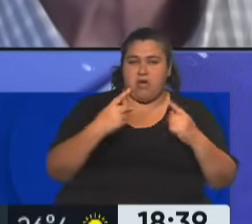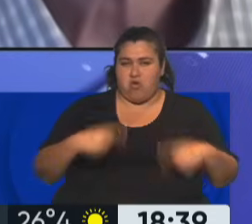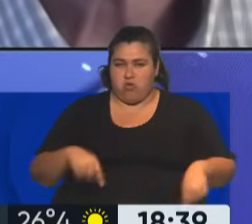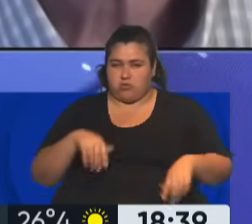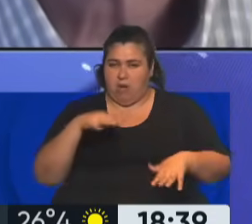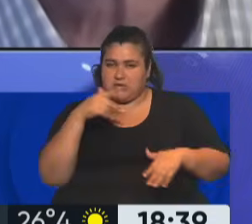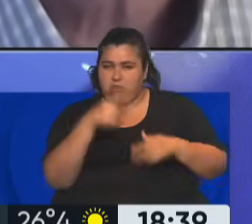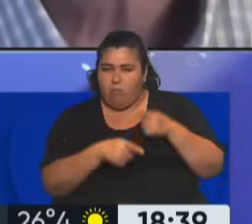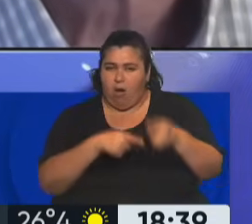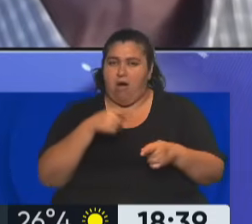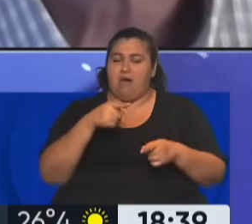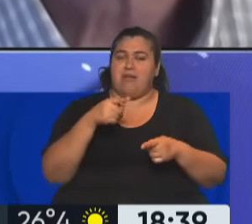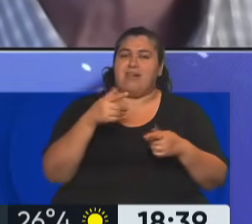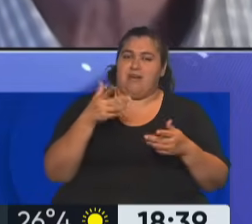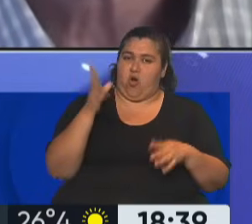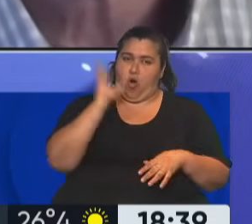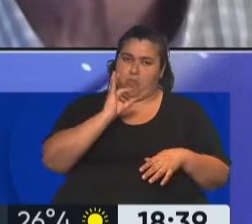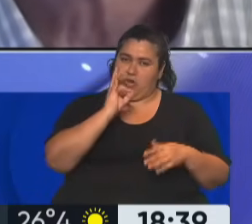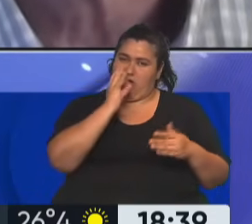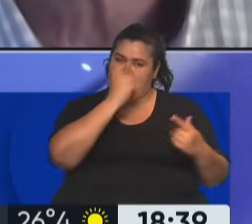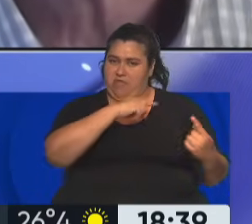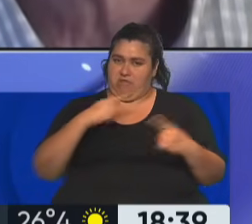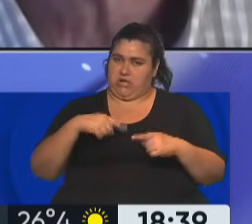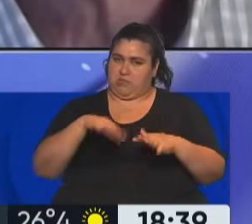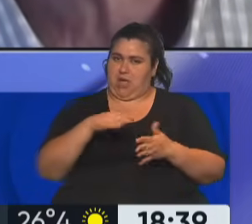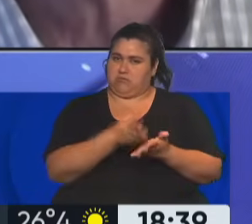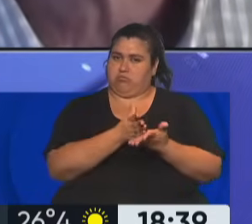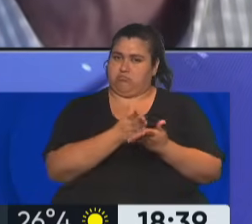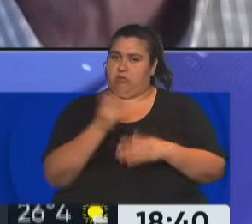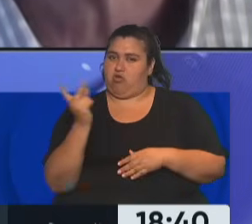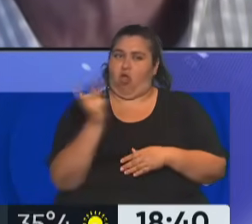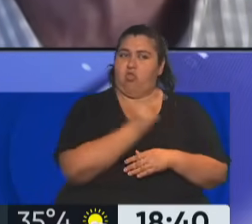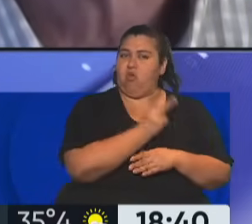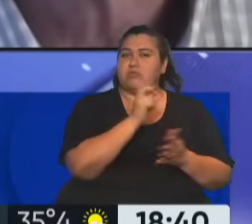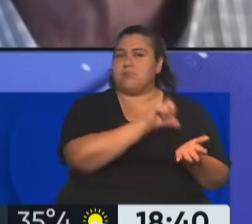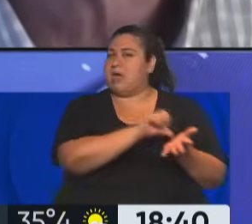centralmente nacionalistas, ¿no? Con una postura mucho más rígida de parte de ambas partes, de parte